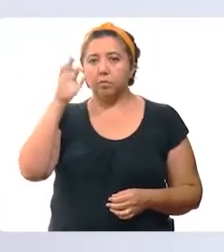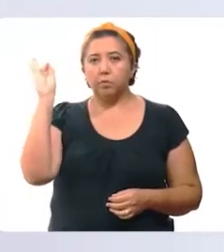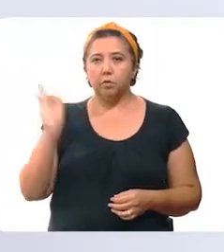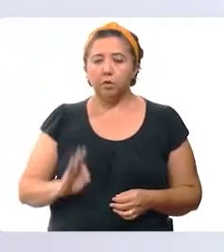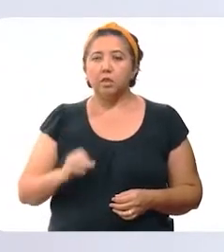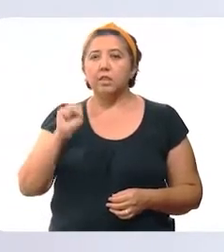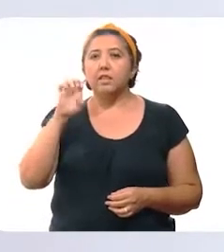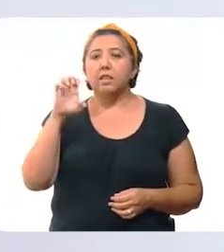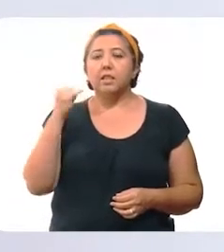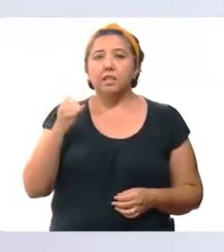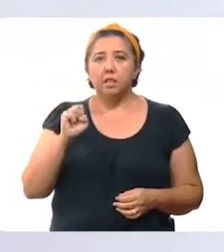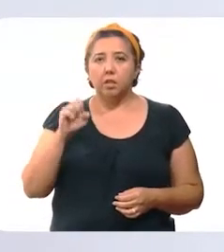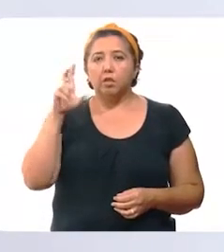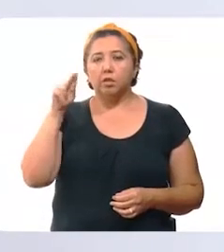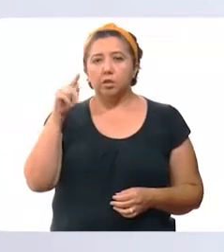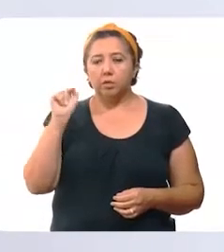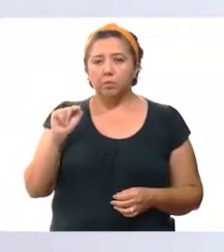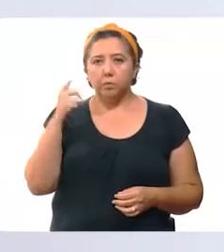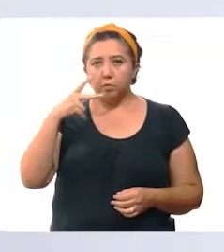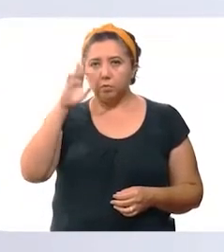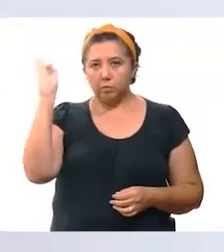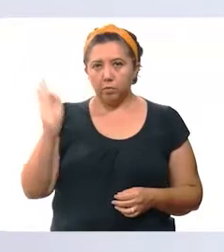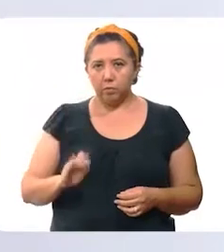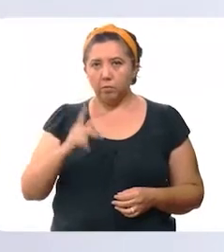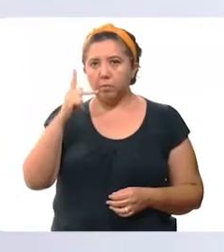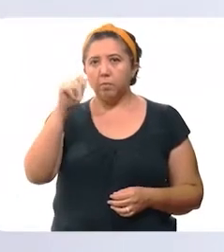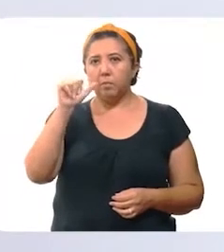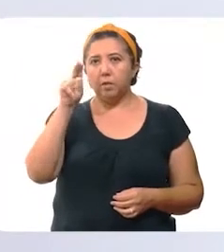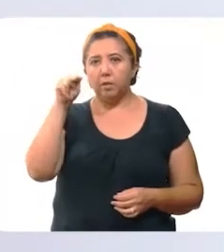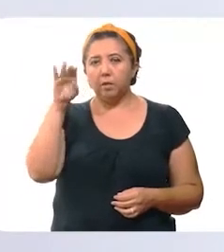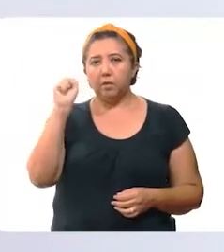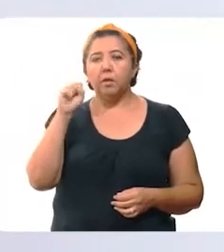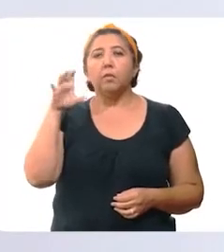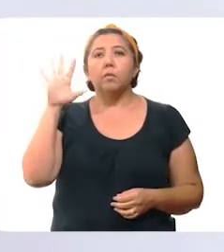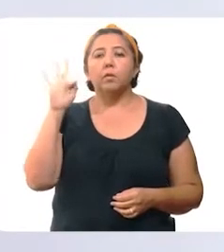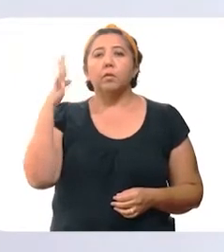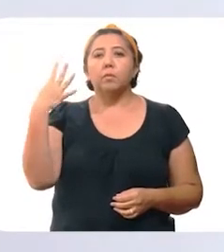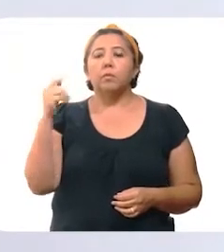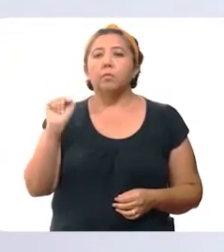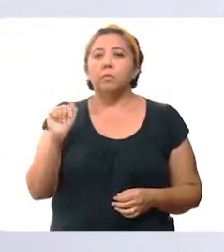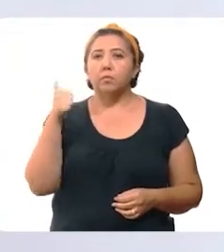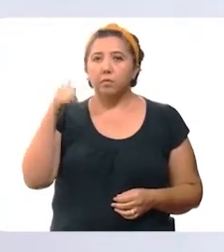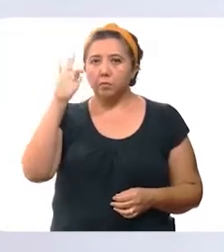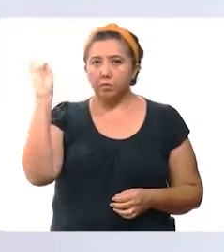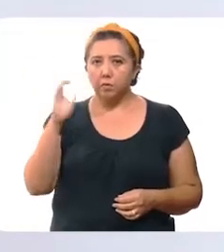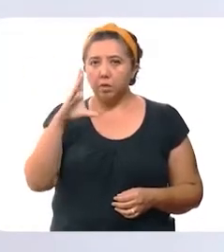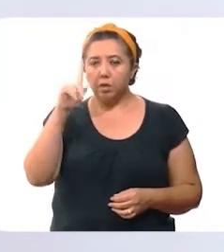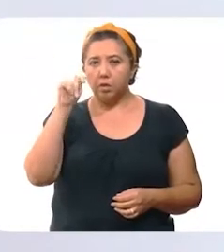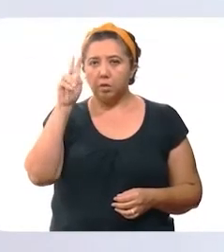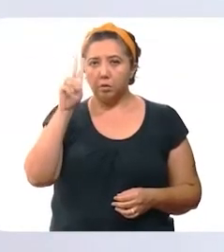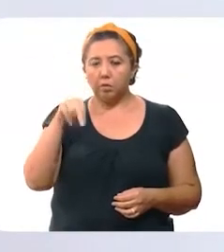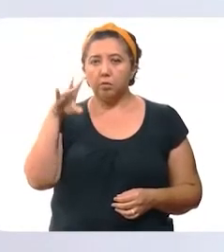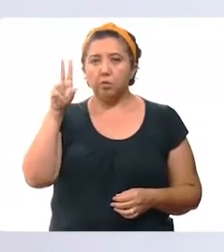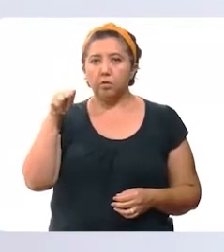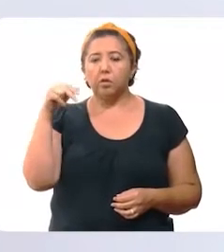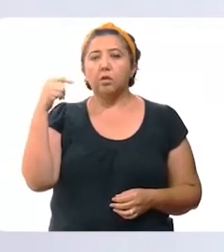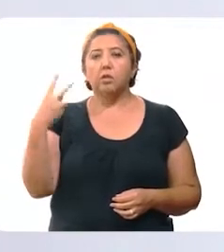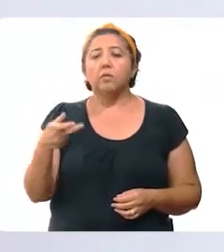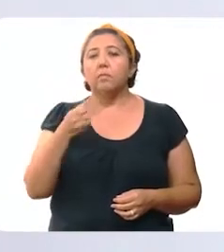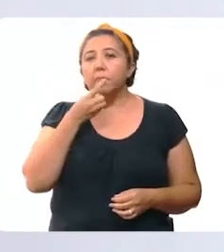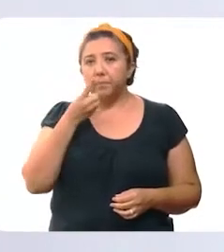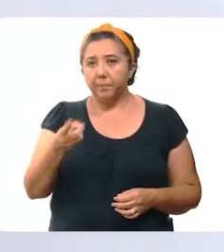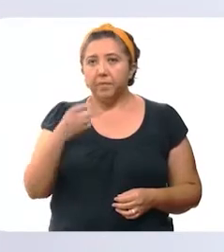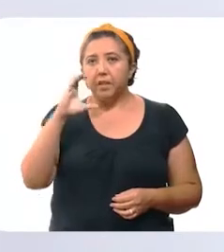86.6%, Sellé 80.8%, Panabá 44.6%, Celestún